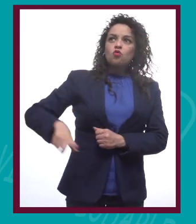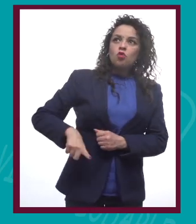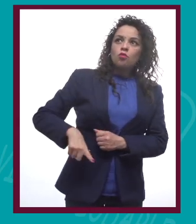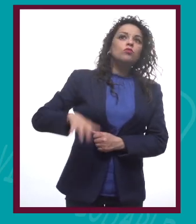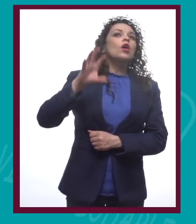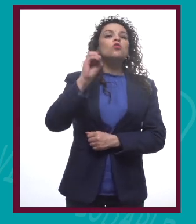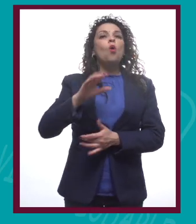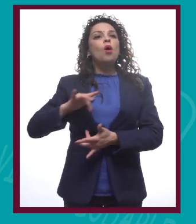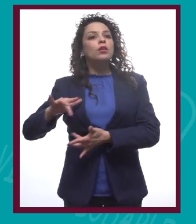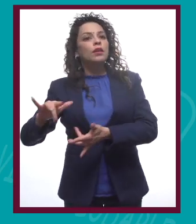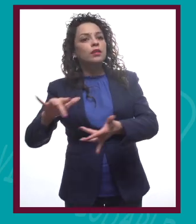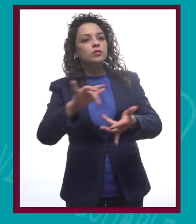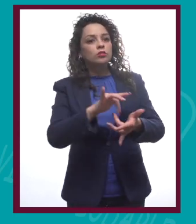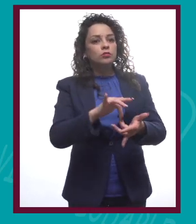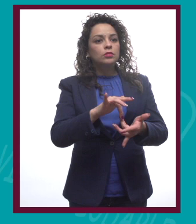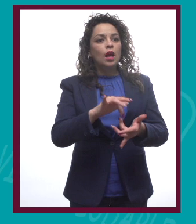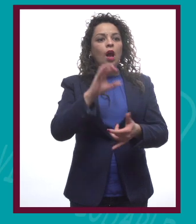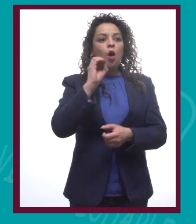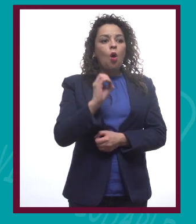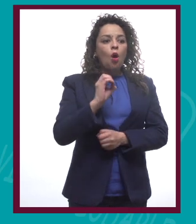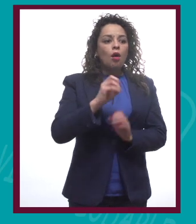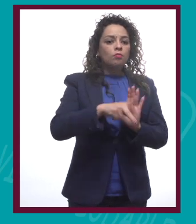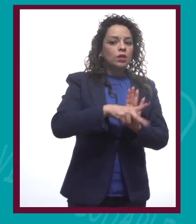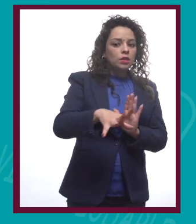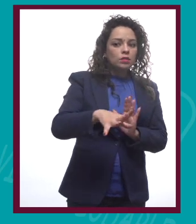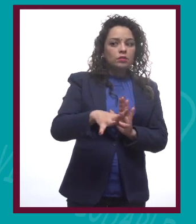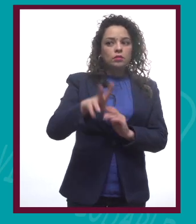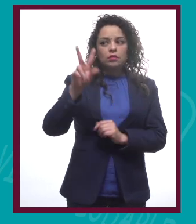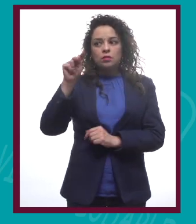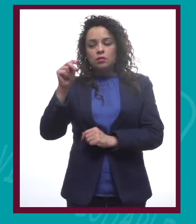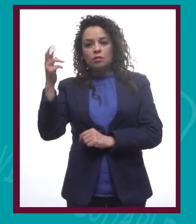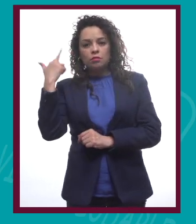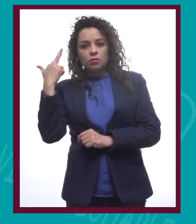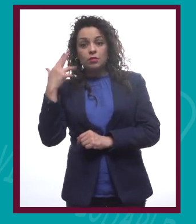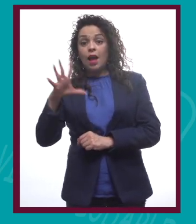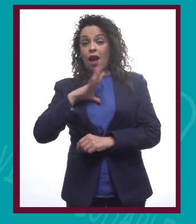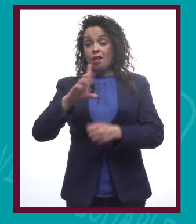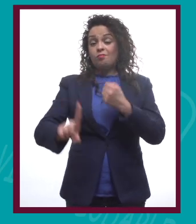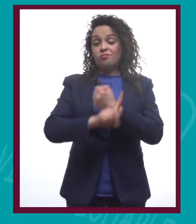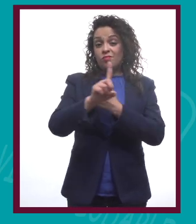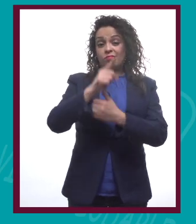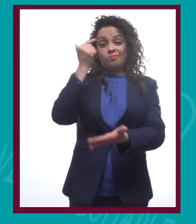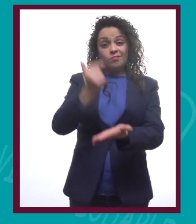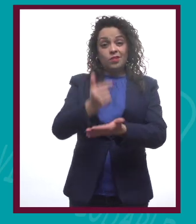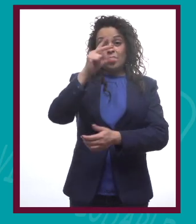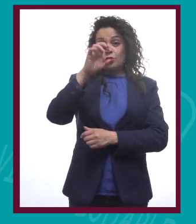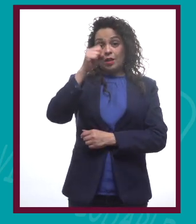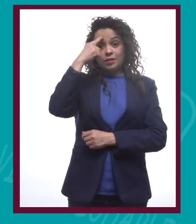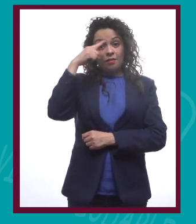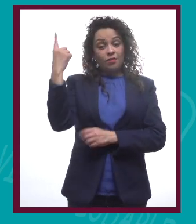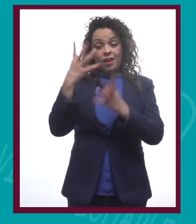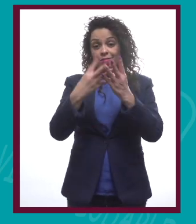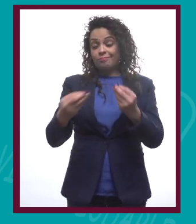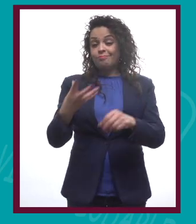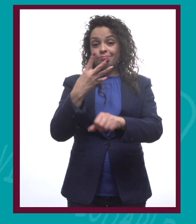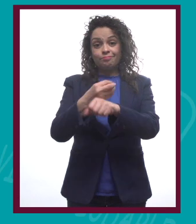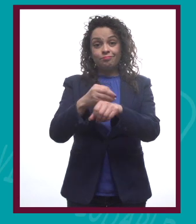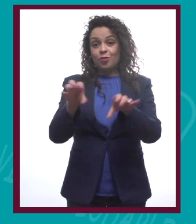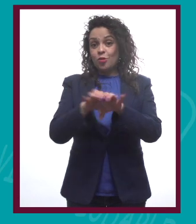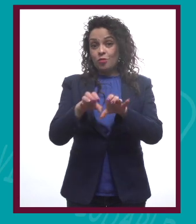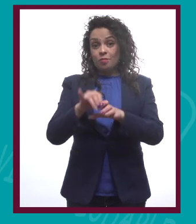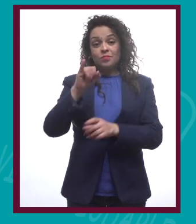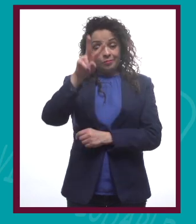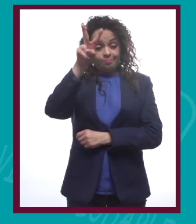que los gobiernos, los medios y las redes sociales tienen en la infodemia un problemón que no será fácil resolver. Es